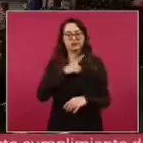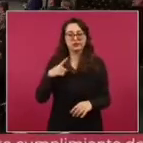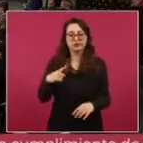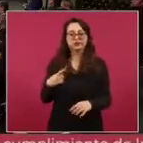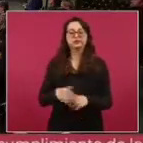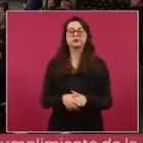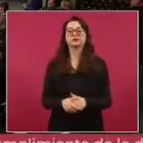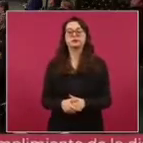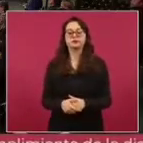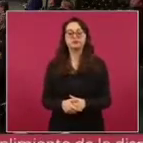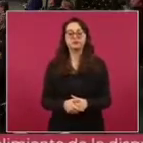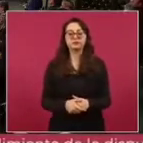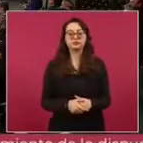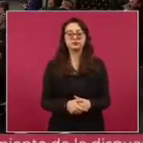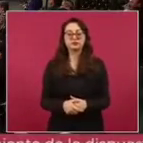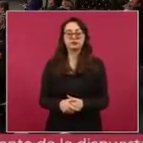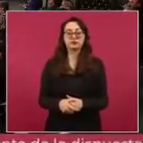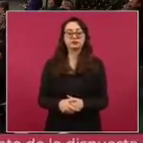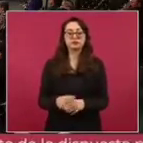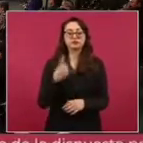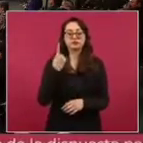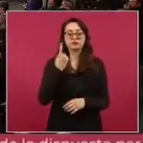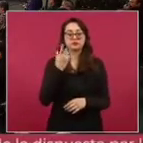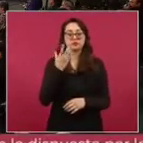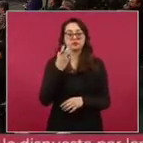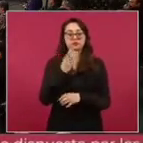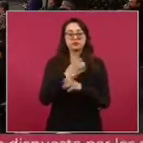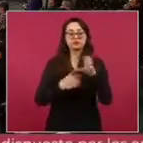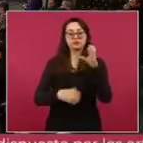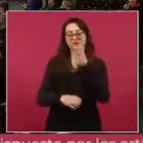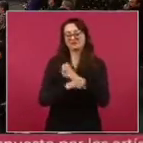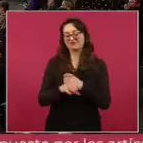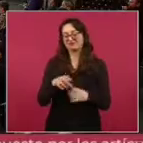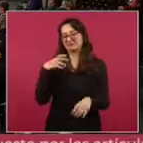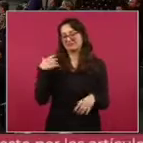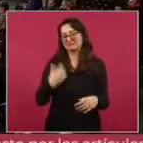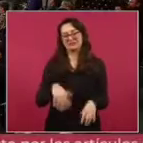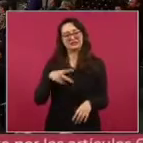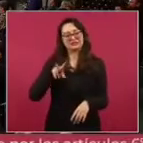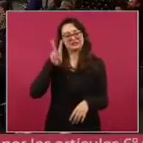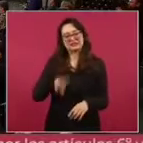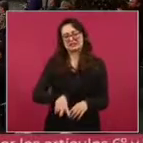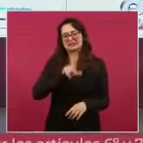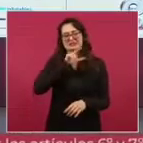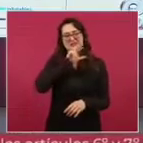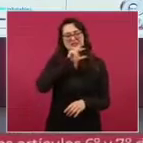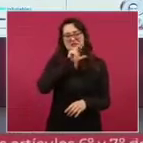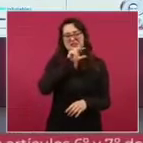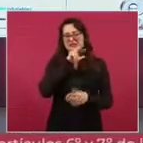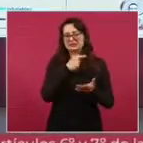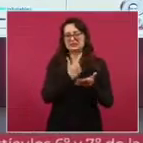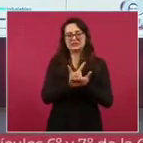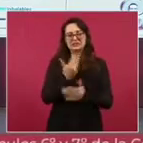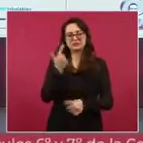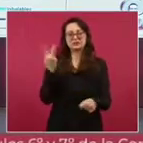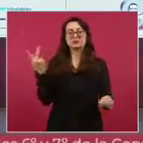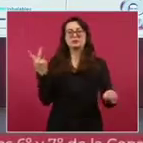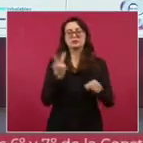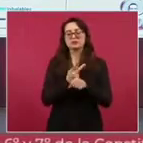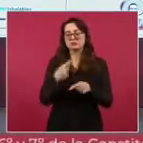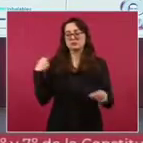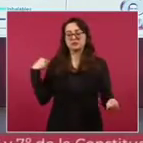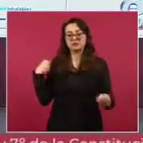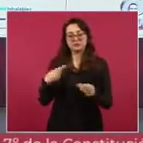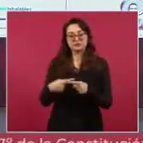Un elemento verdaderamente preocupante es que las metanfetaminas, a lo largo de años recientes, empezaron a